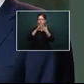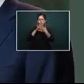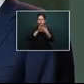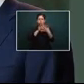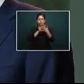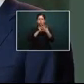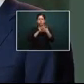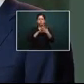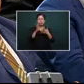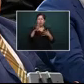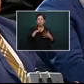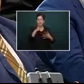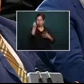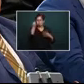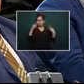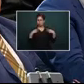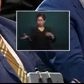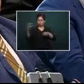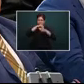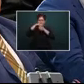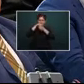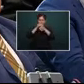cárceles que están sobrepobladas,